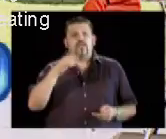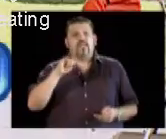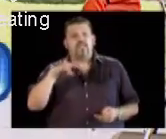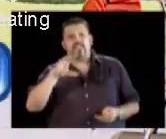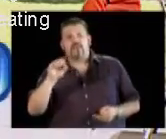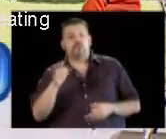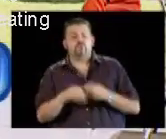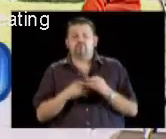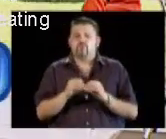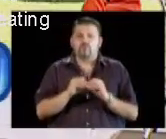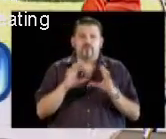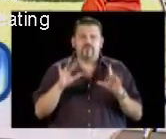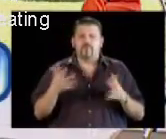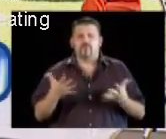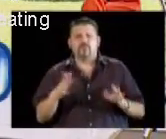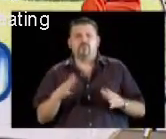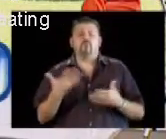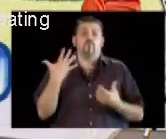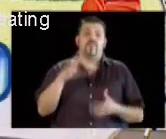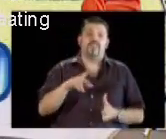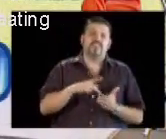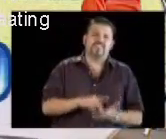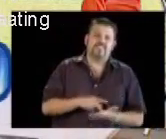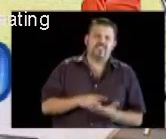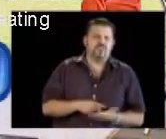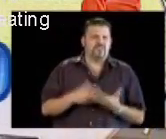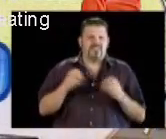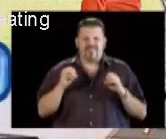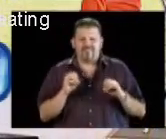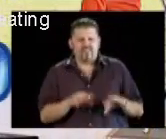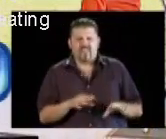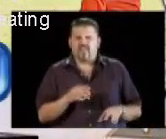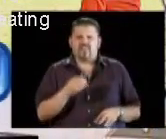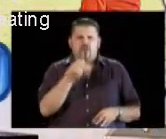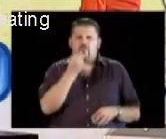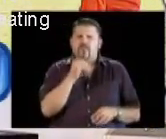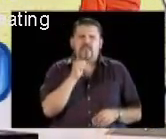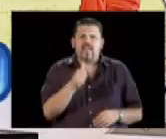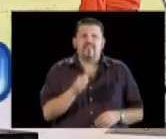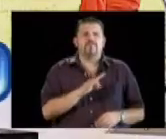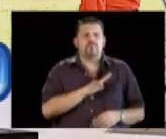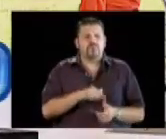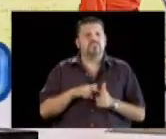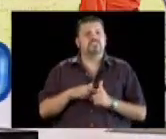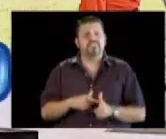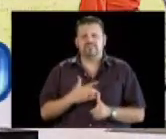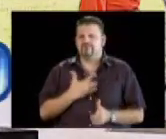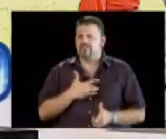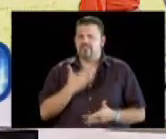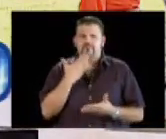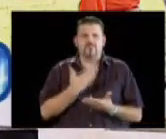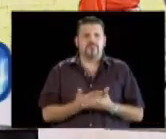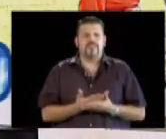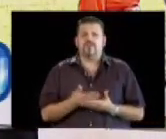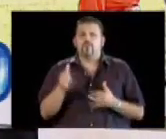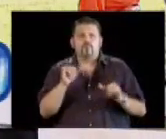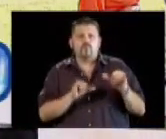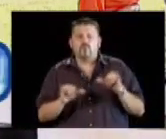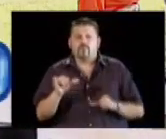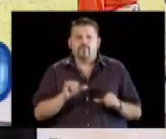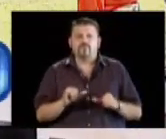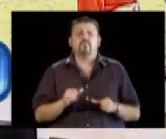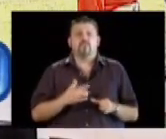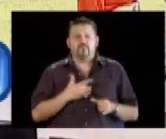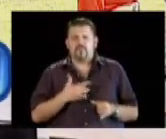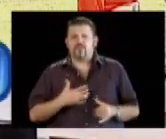entre 2 y 10 kilos al mes, sin dejar de comer, no hay dietas. Por supuesto. Y si vas añadiendo productos alrededor como la fibra para